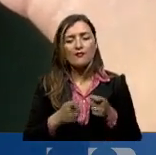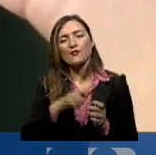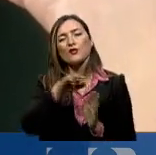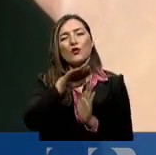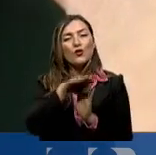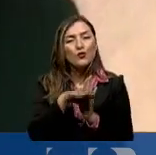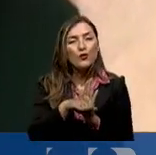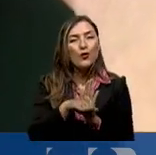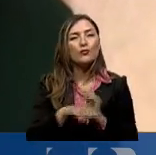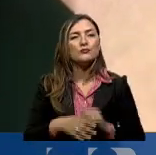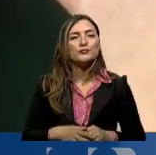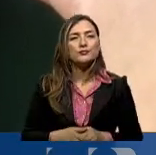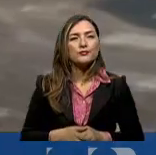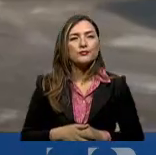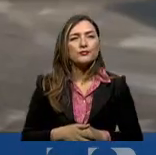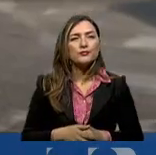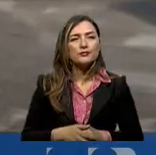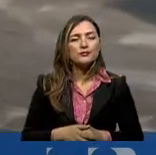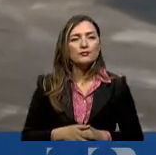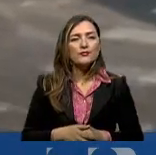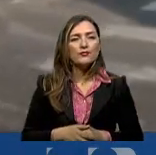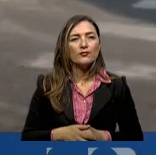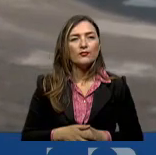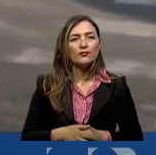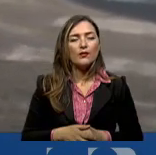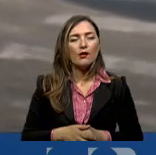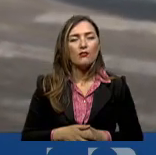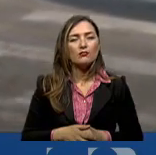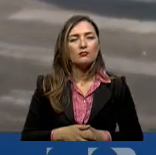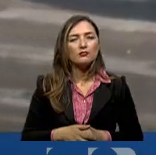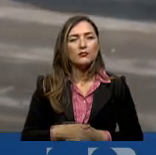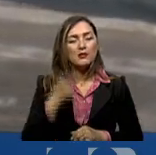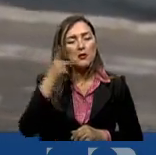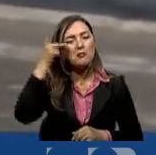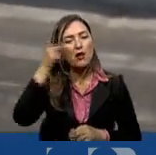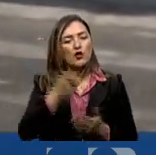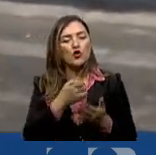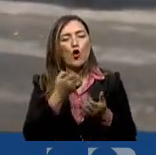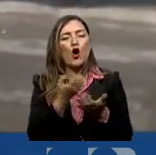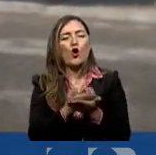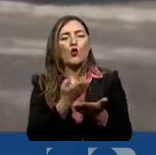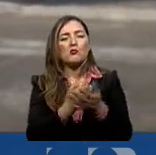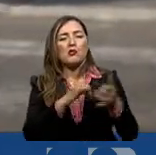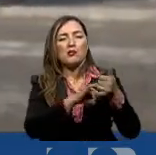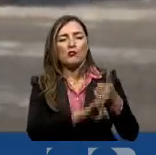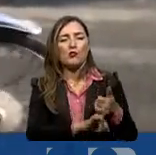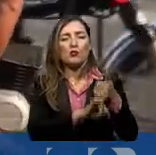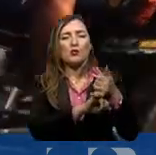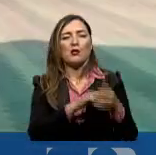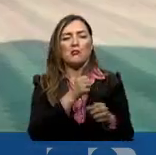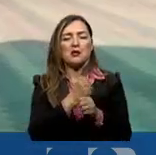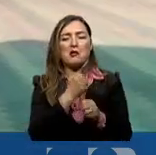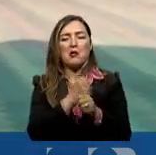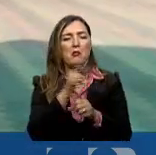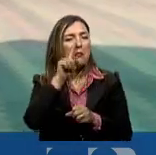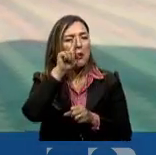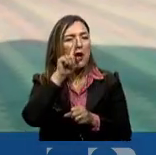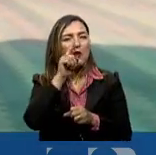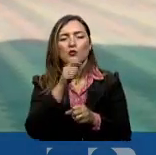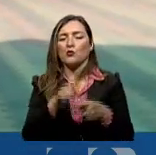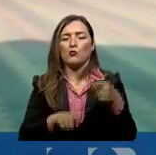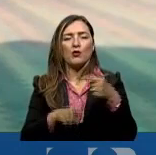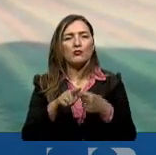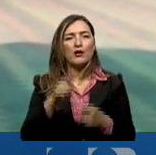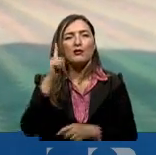ventas, no puedo seguir manteniendo a mis padres y a la gente que está conmigo. Y he tenido